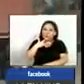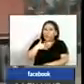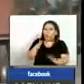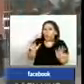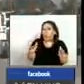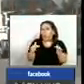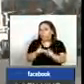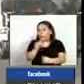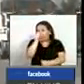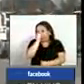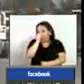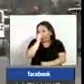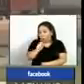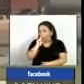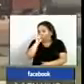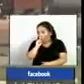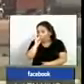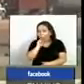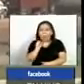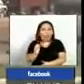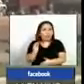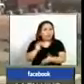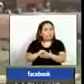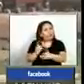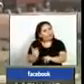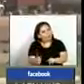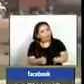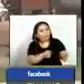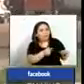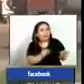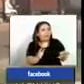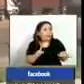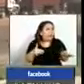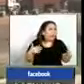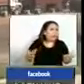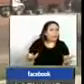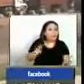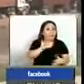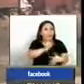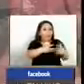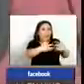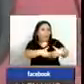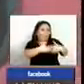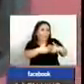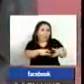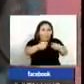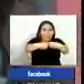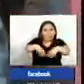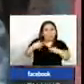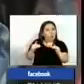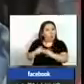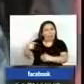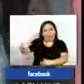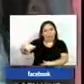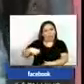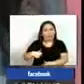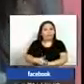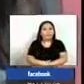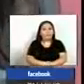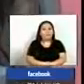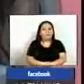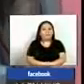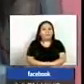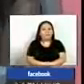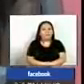gripe o tos son retornados nuevamente, lo que significa pérdidas para la empresa y para sus bolsillos. Aquí nosotros